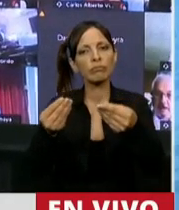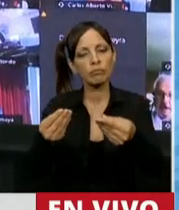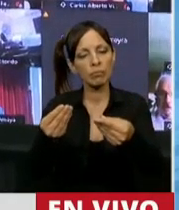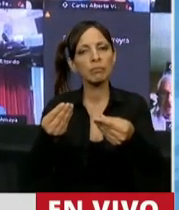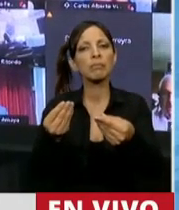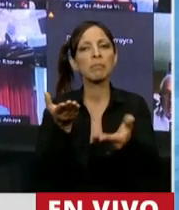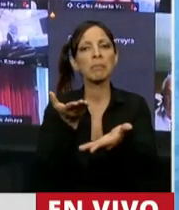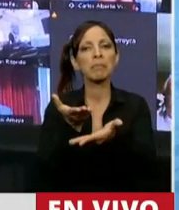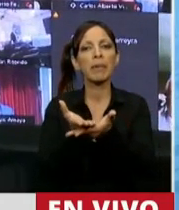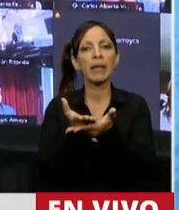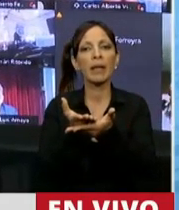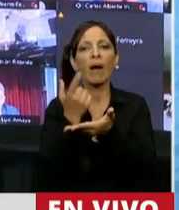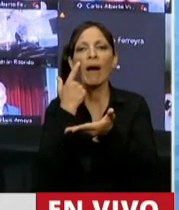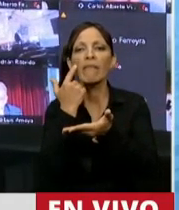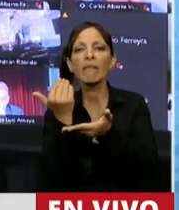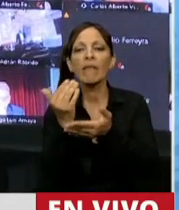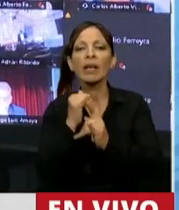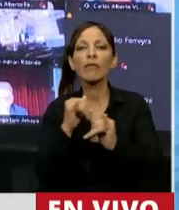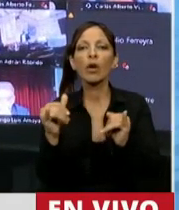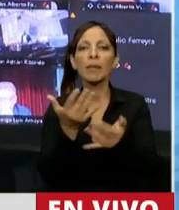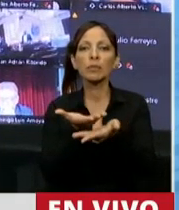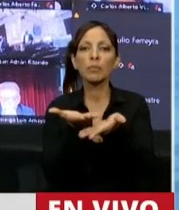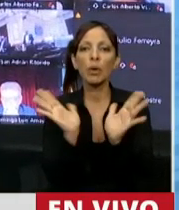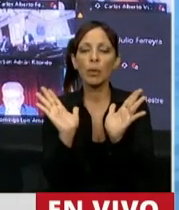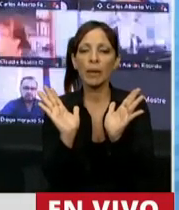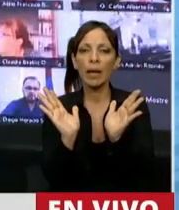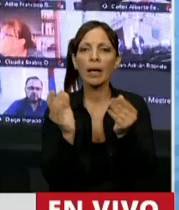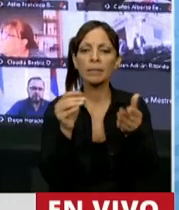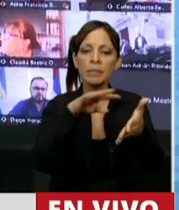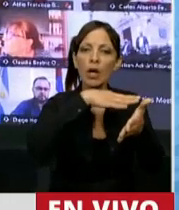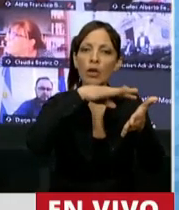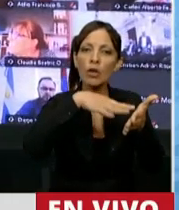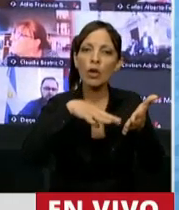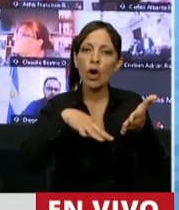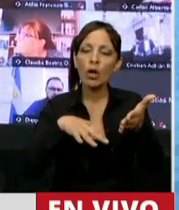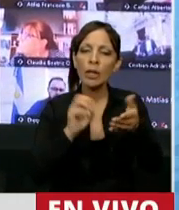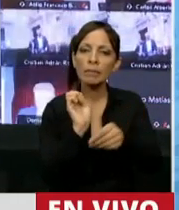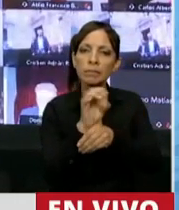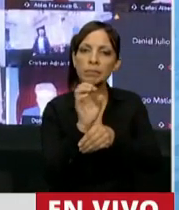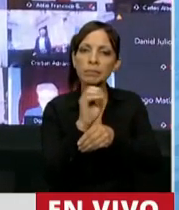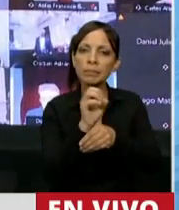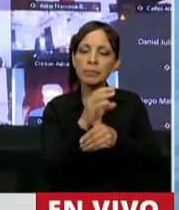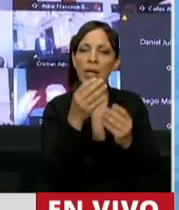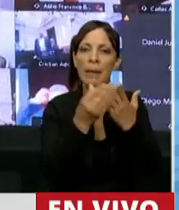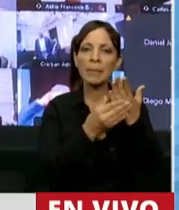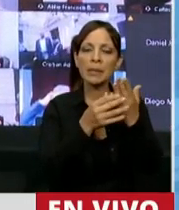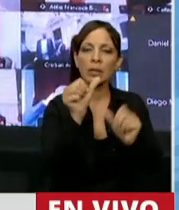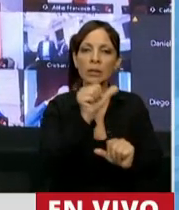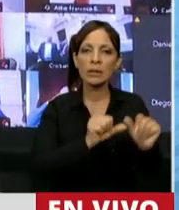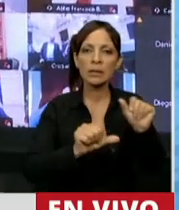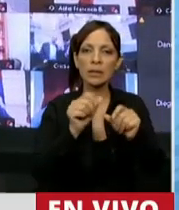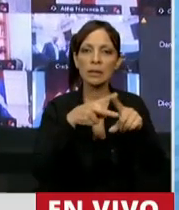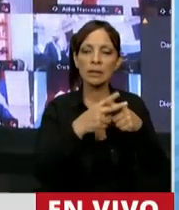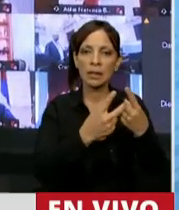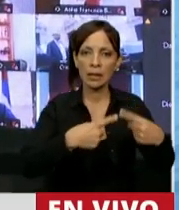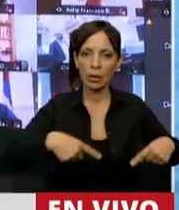invocando acceso a la información pública, sendas notas al Ministerio de Ciencia y Tecnología